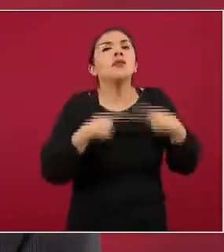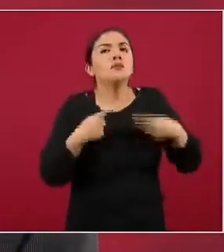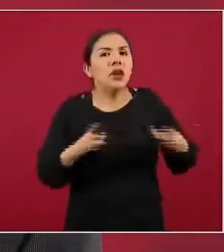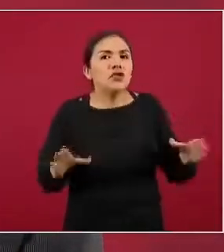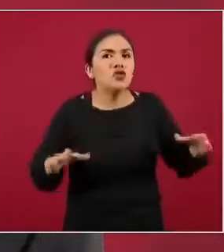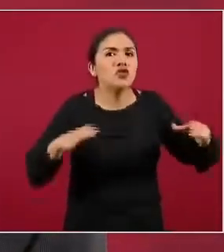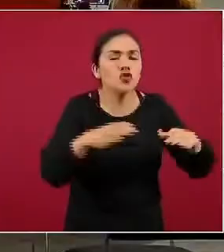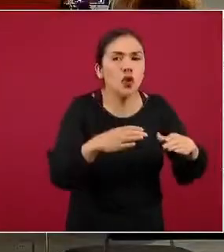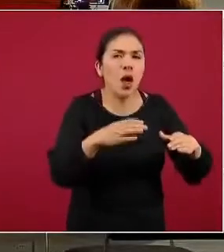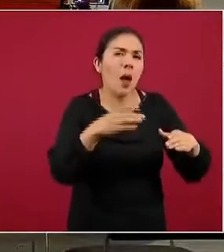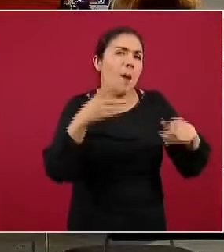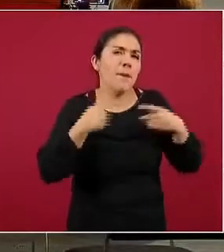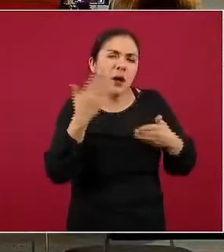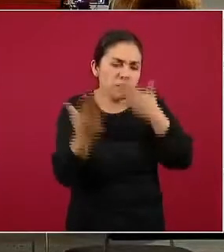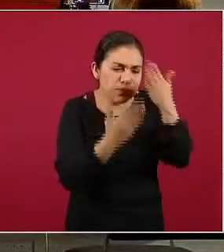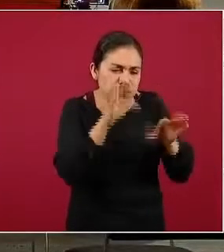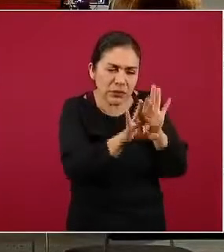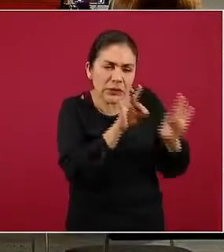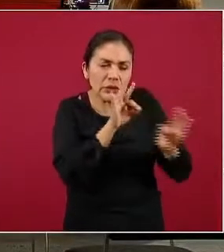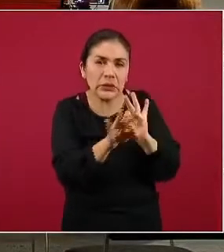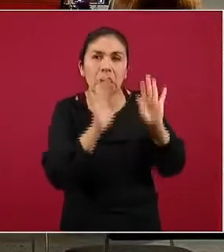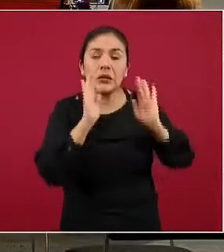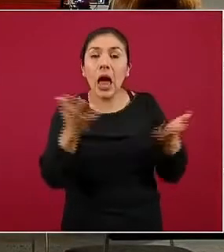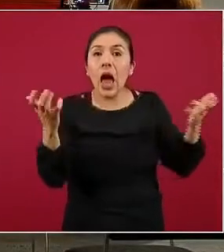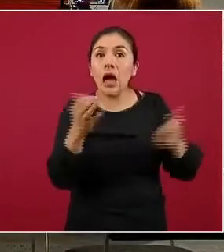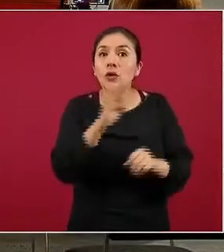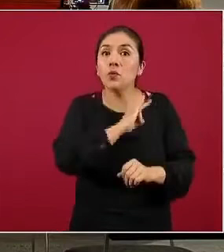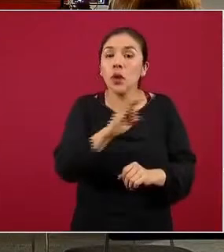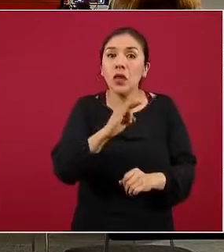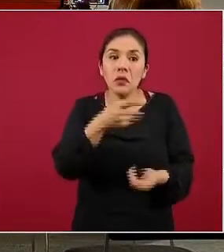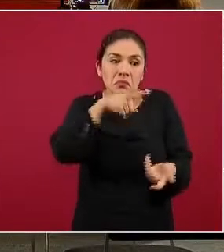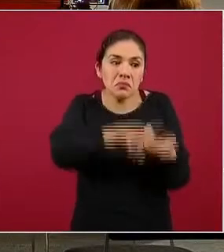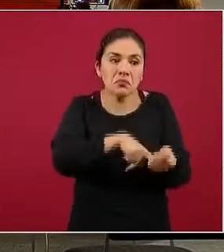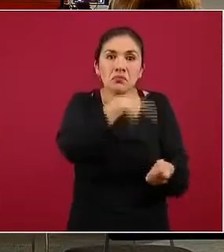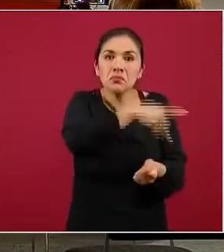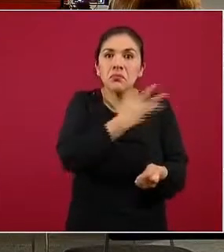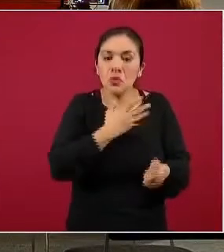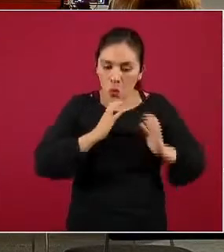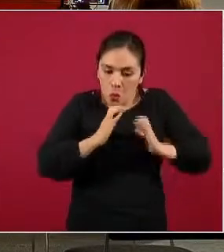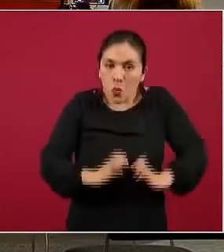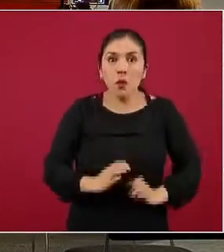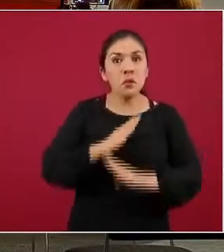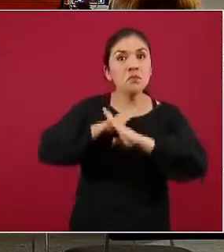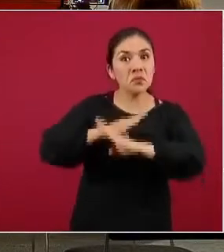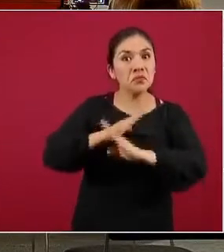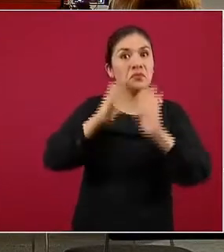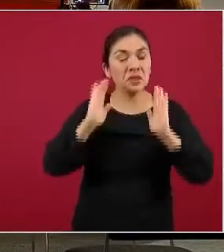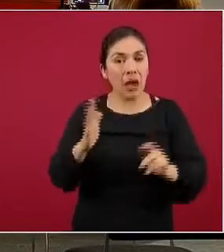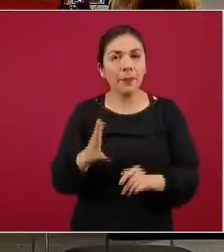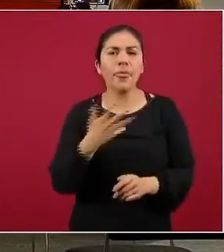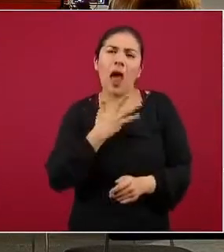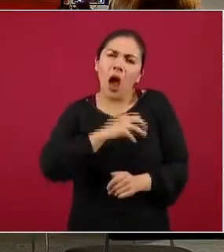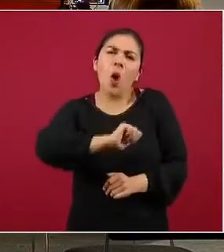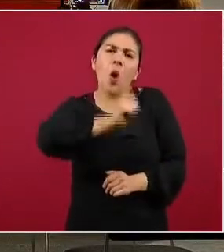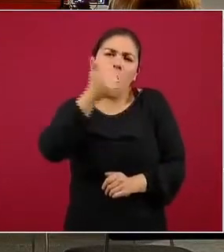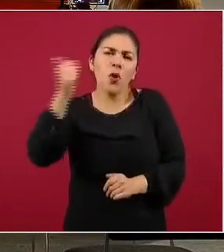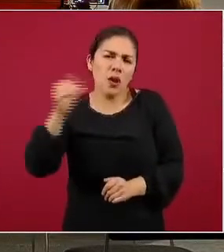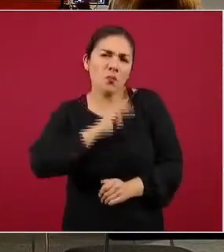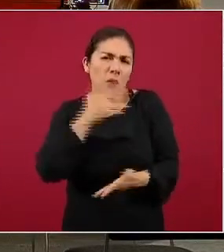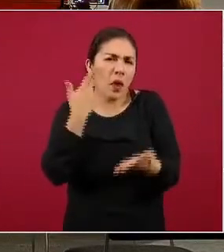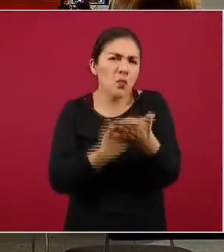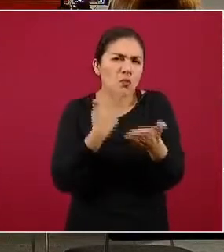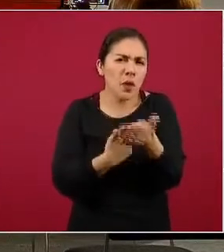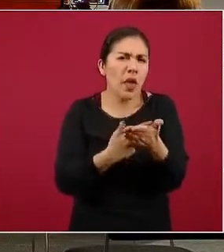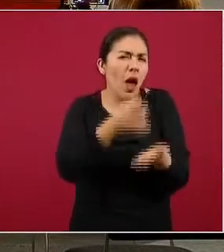personas de una población de estudio habían desarrollado huellas de inmunidad. Hay algunas huellas más fácilmente